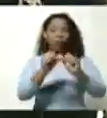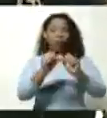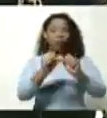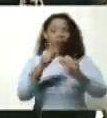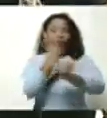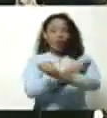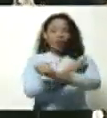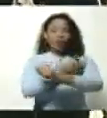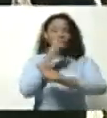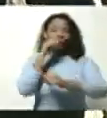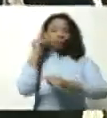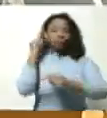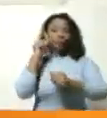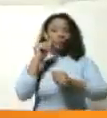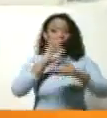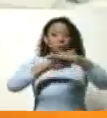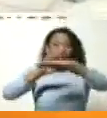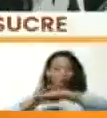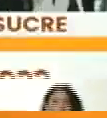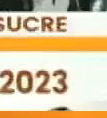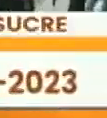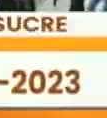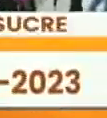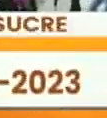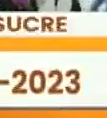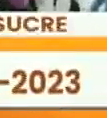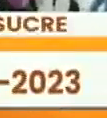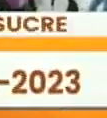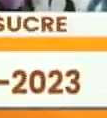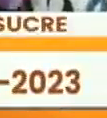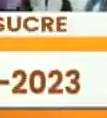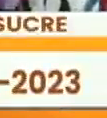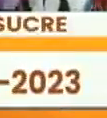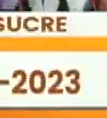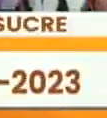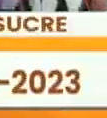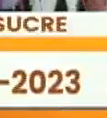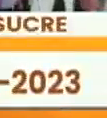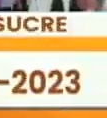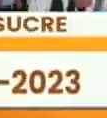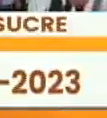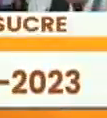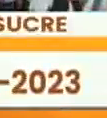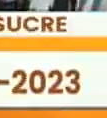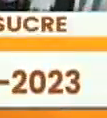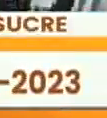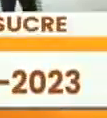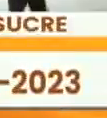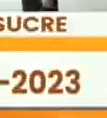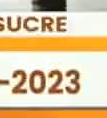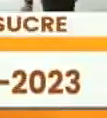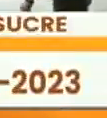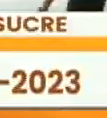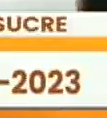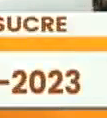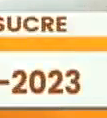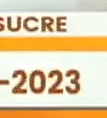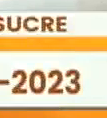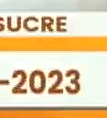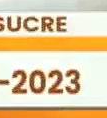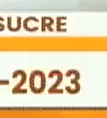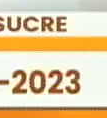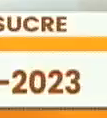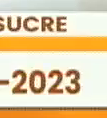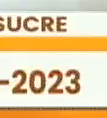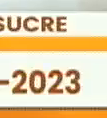vacunen. Un llamado a los padres, a la mamá, al papá, al abuelo, a la abuela.